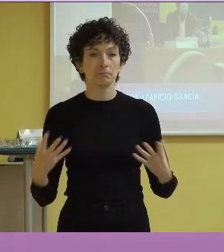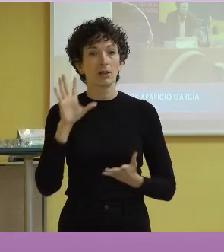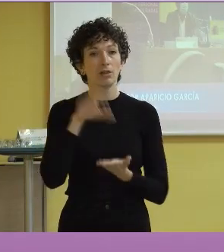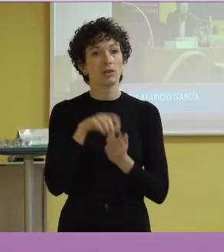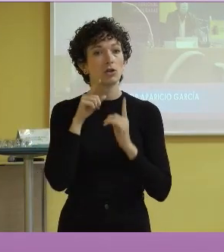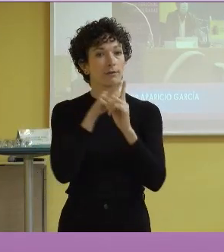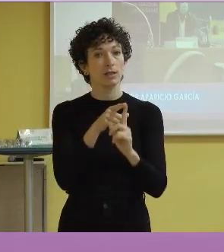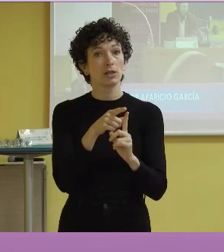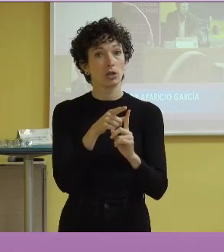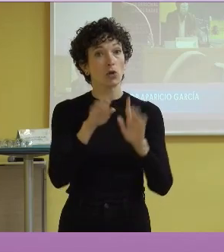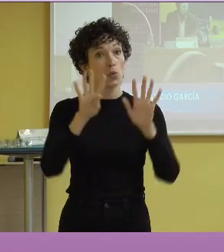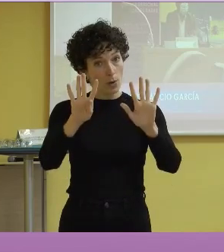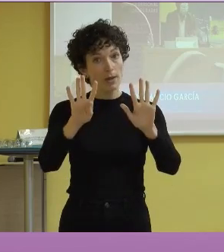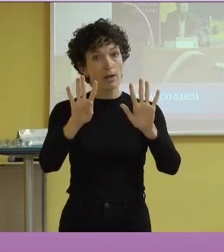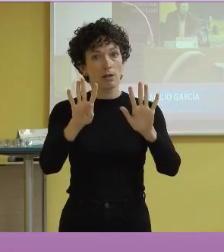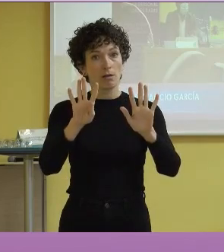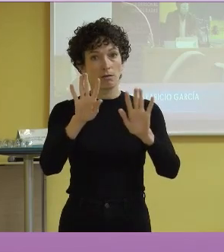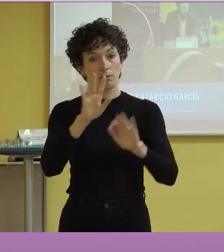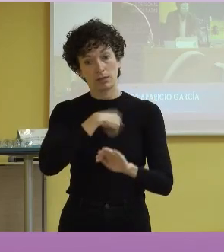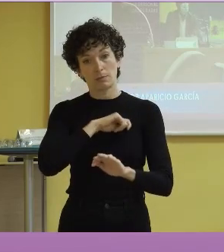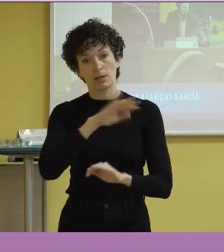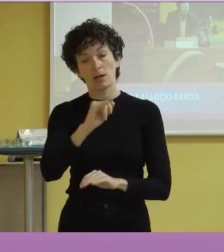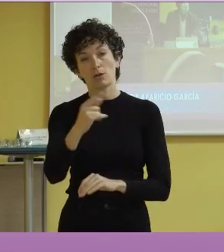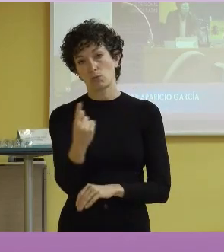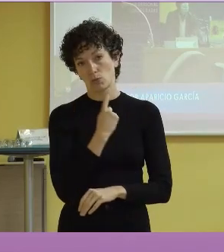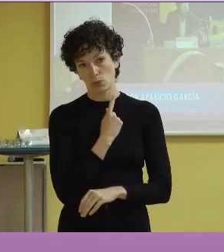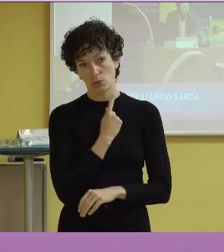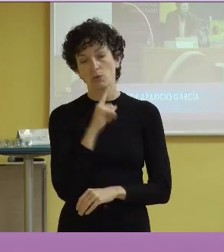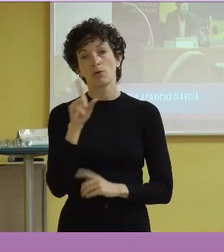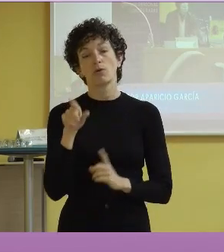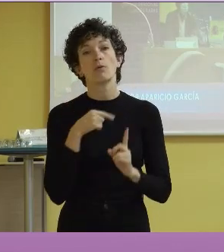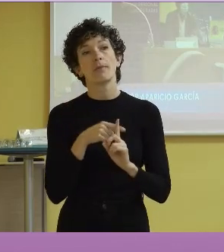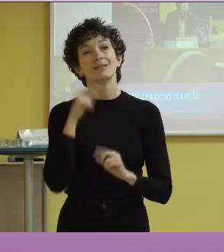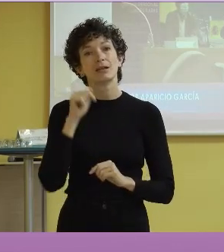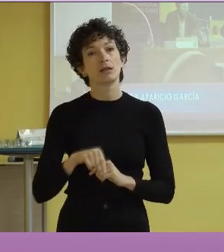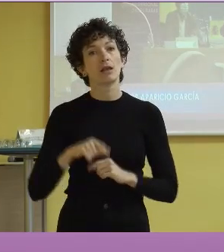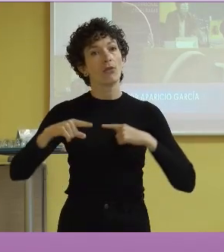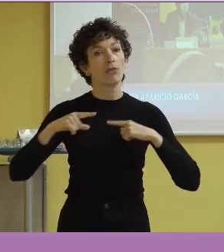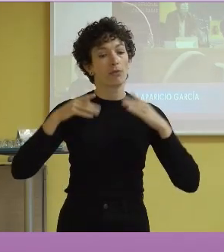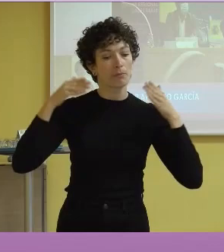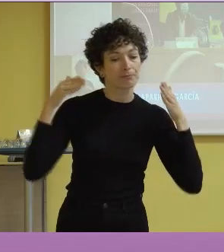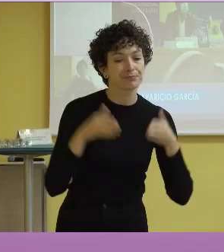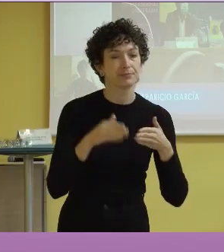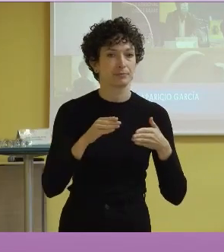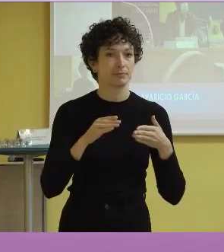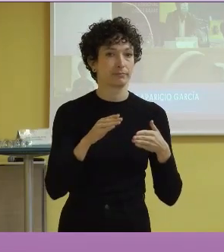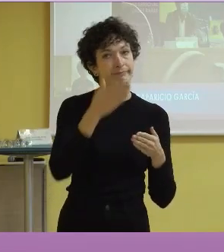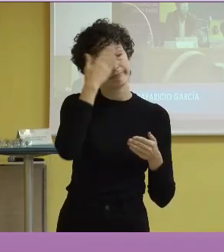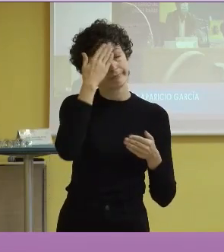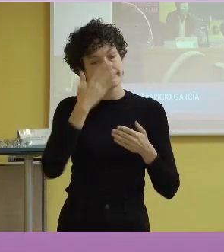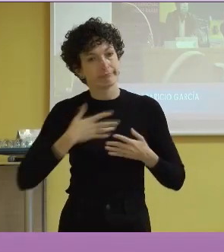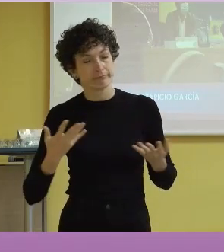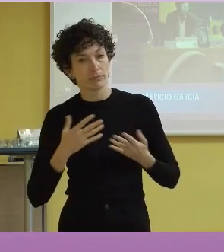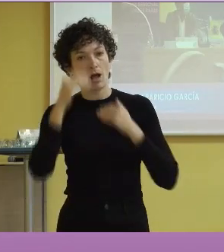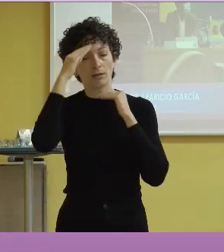de referencia, de los 9 centros de referencia estatal, y el que está dirigido y enfocado principalmente a